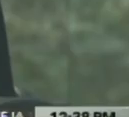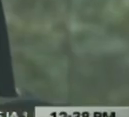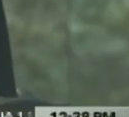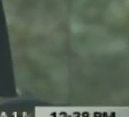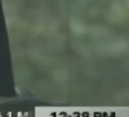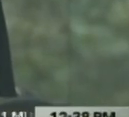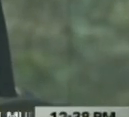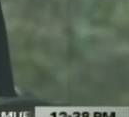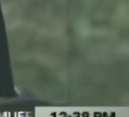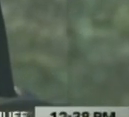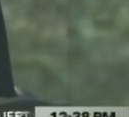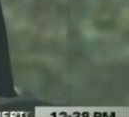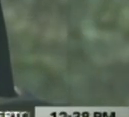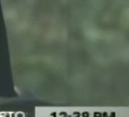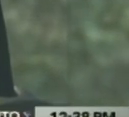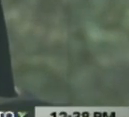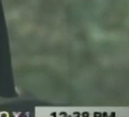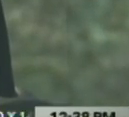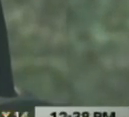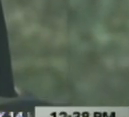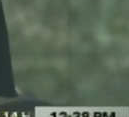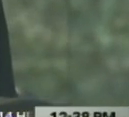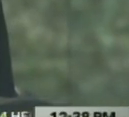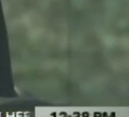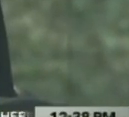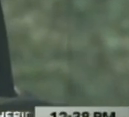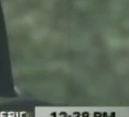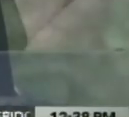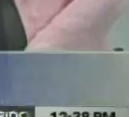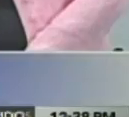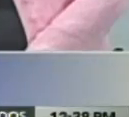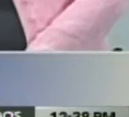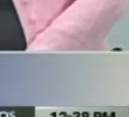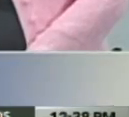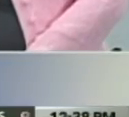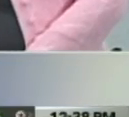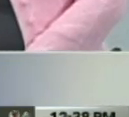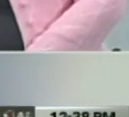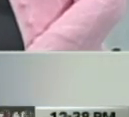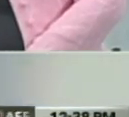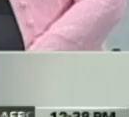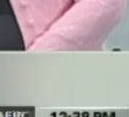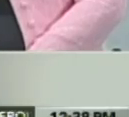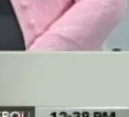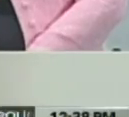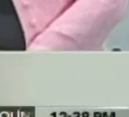A esta hora se desarrolla información importante desde el Consejo Nacional Electoral. Adelante.